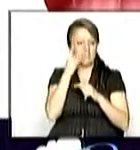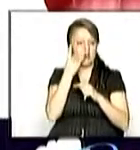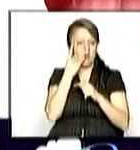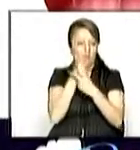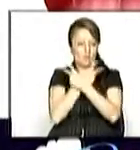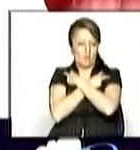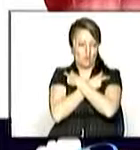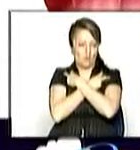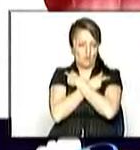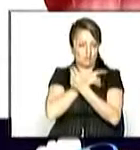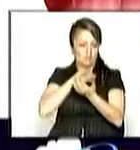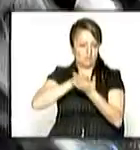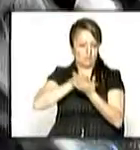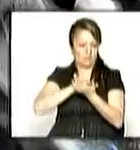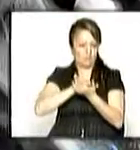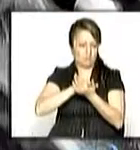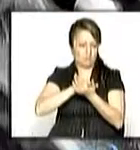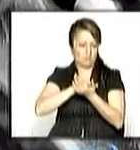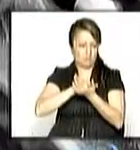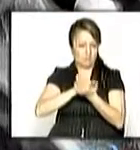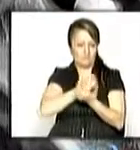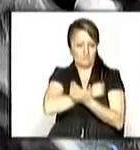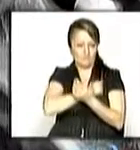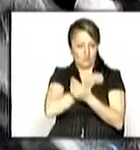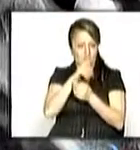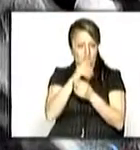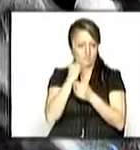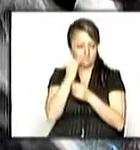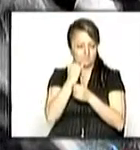hueso. Por favor, Jennifer, las imágenes siguientes.